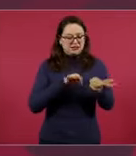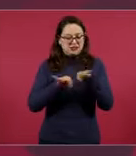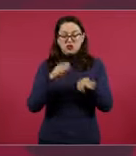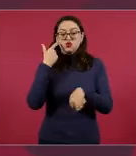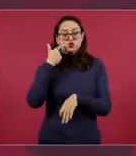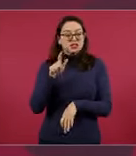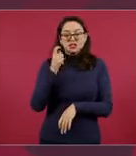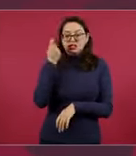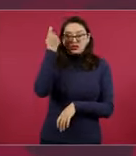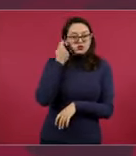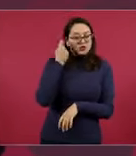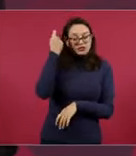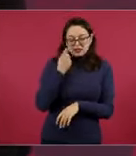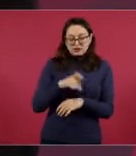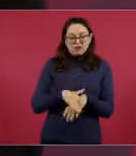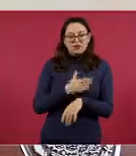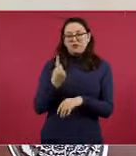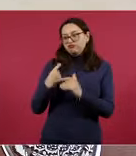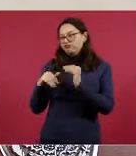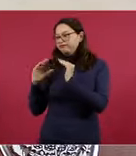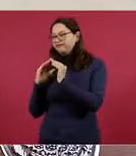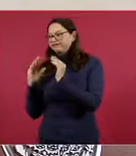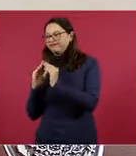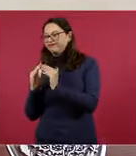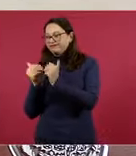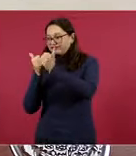porque no les va bien,